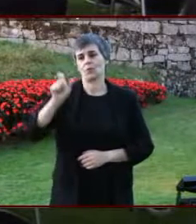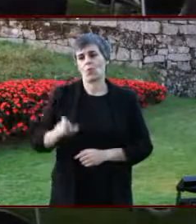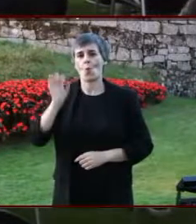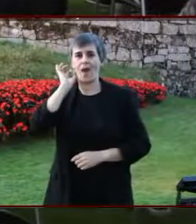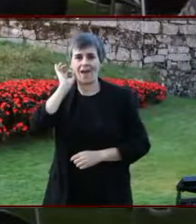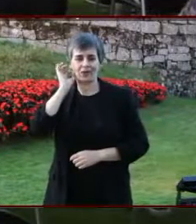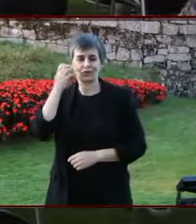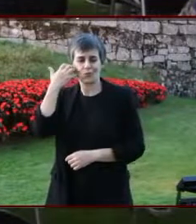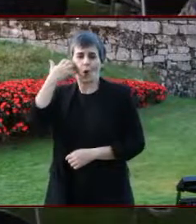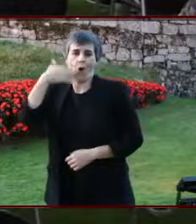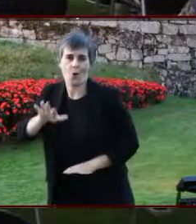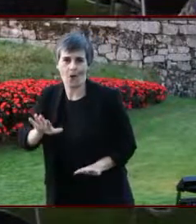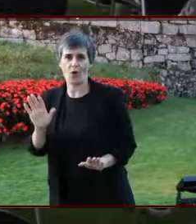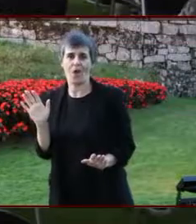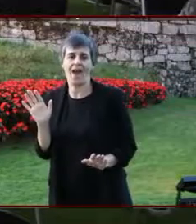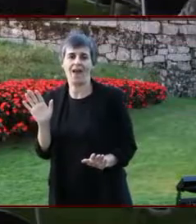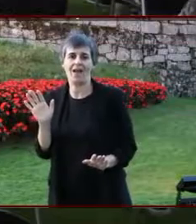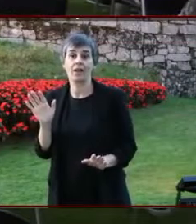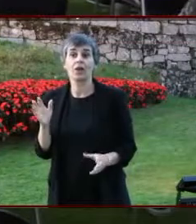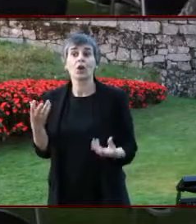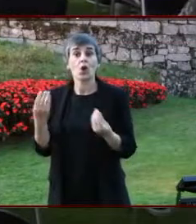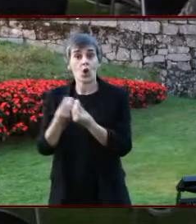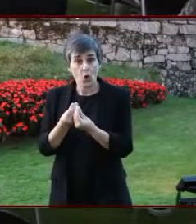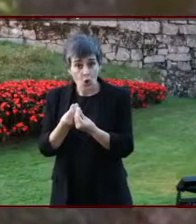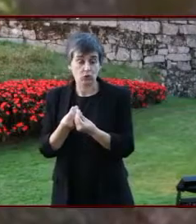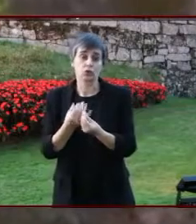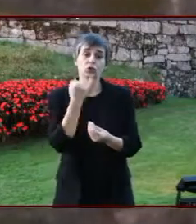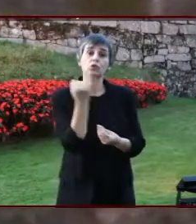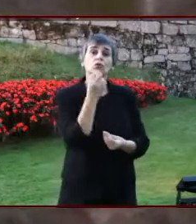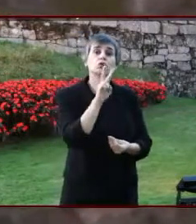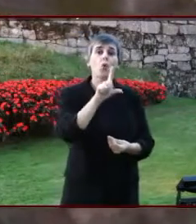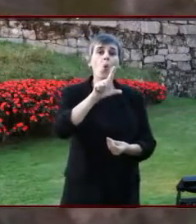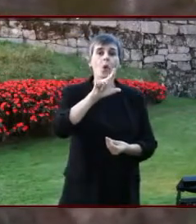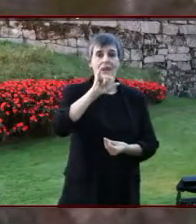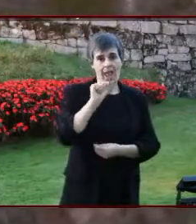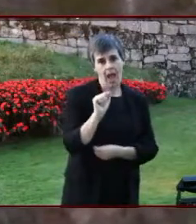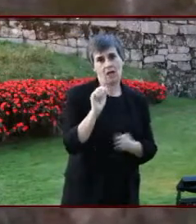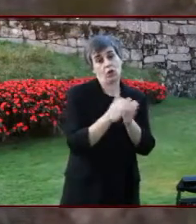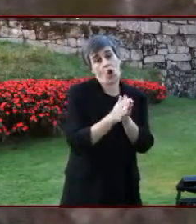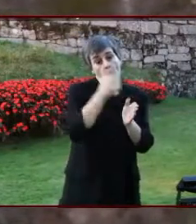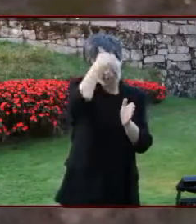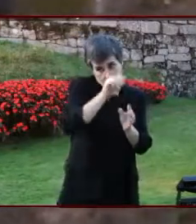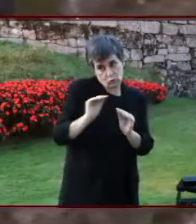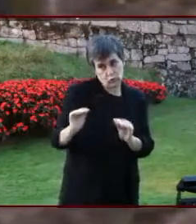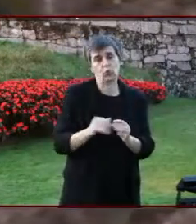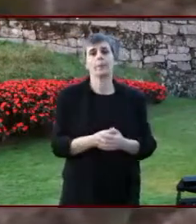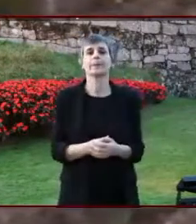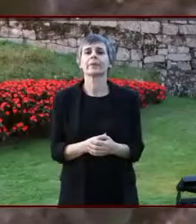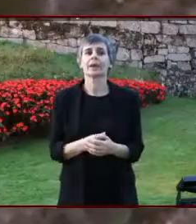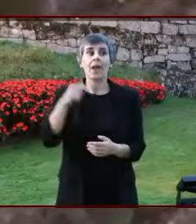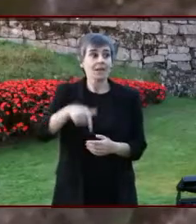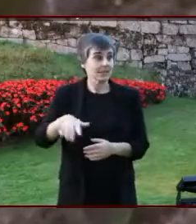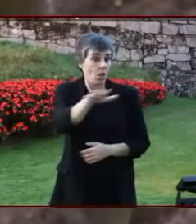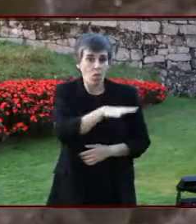Yuria, o seu segundo compañeiro. Por lo tanto, estamos nun lugar cheo de historia e